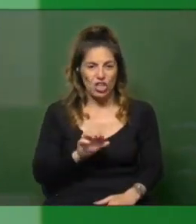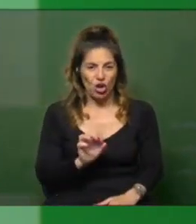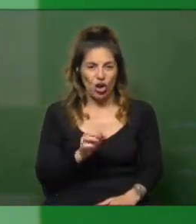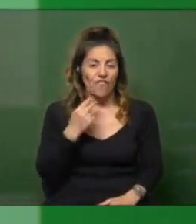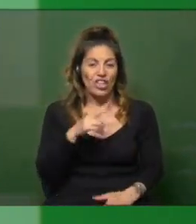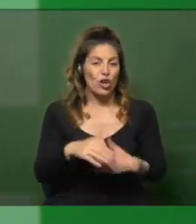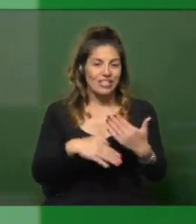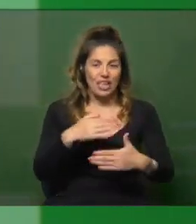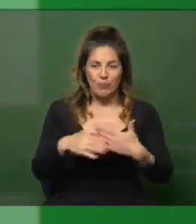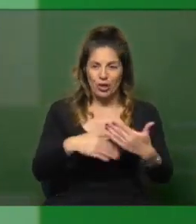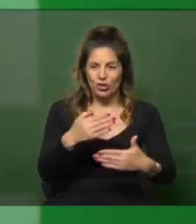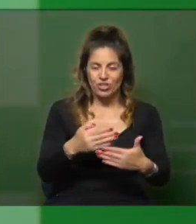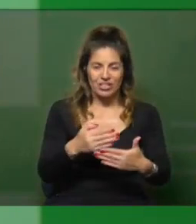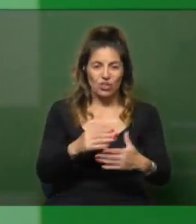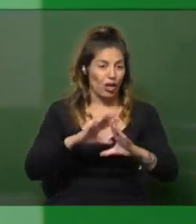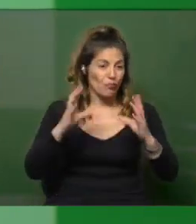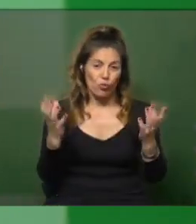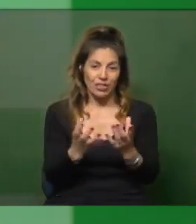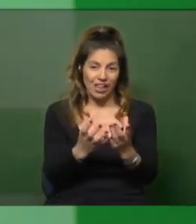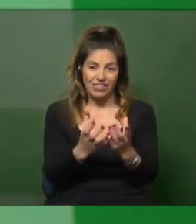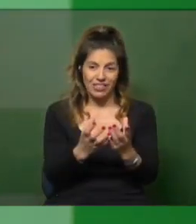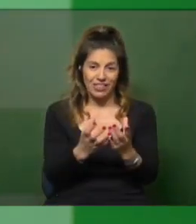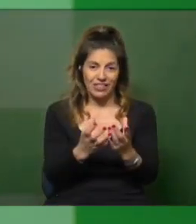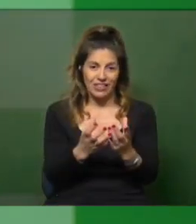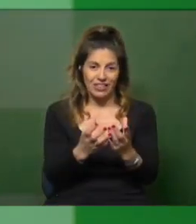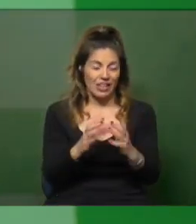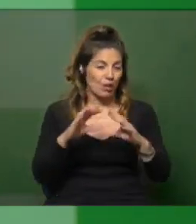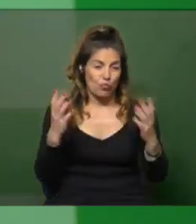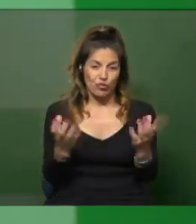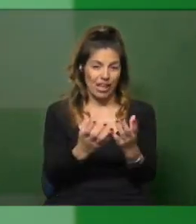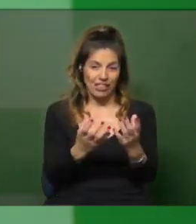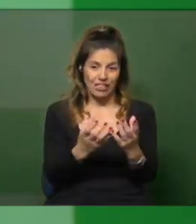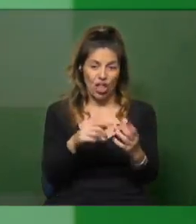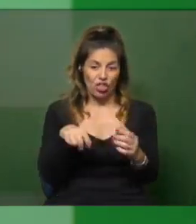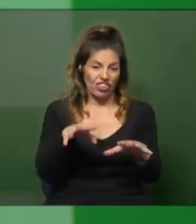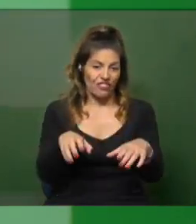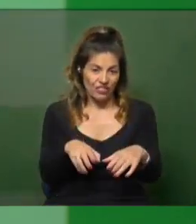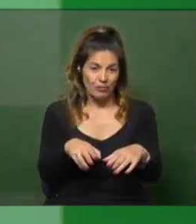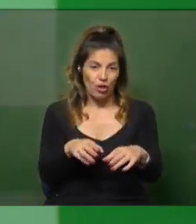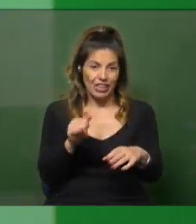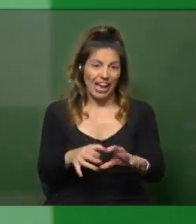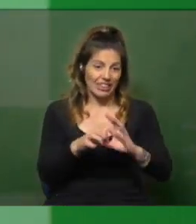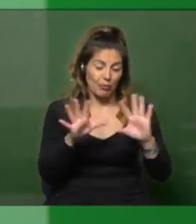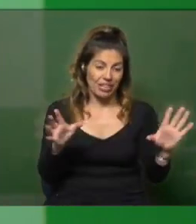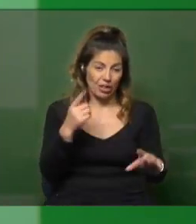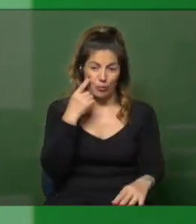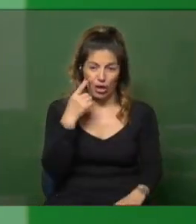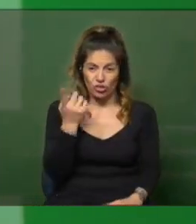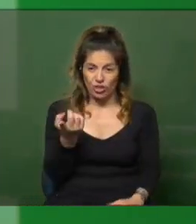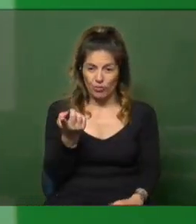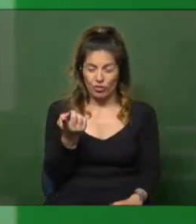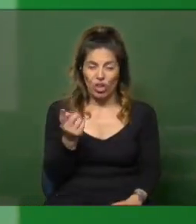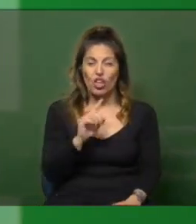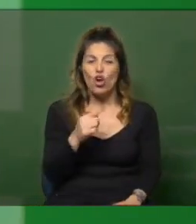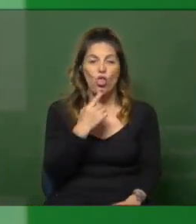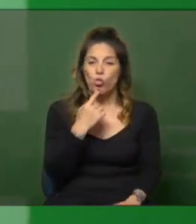ese proceso que es Planetario digamos en el lado occidental de que donde vivimos no donde hay democracia tal como la conocemos Entonces no